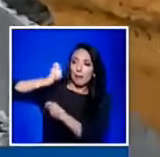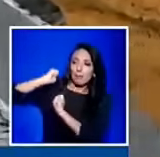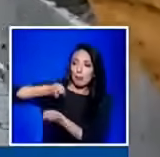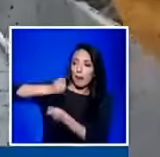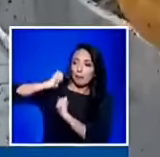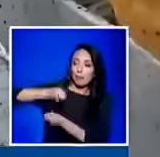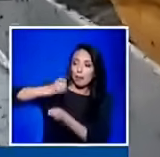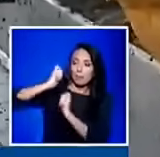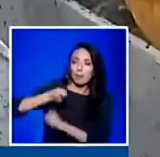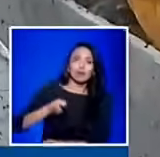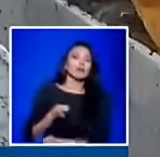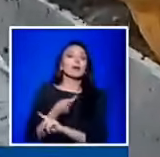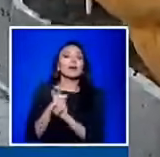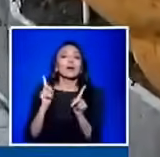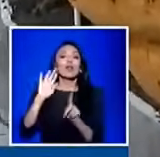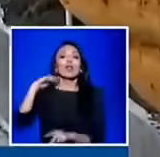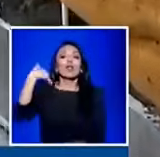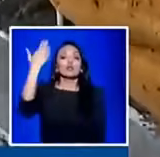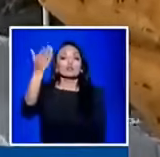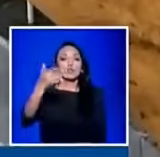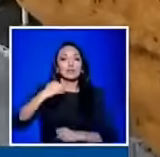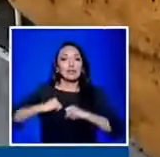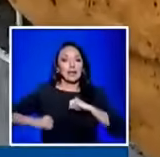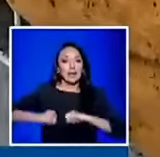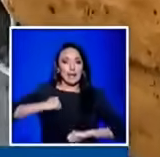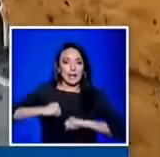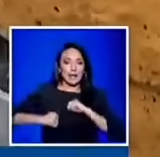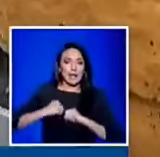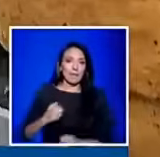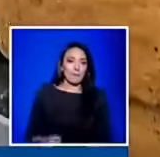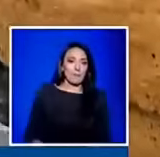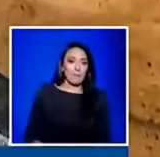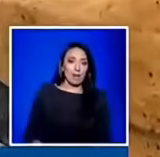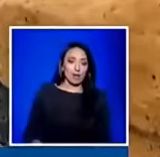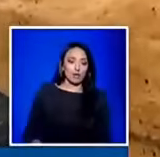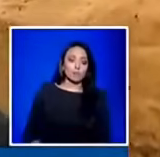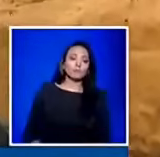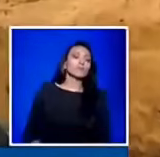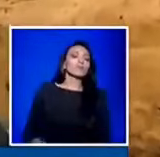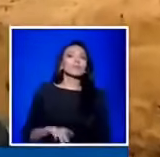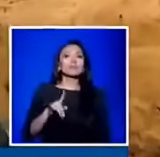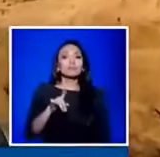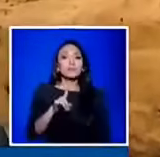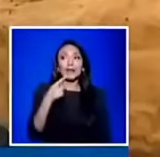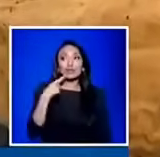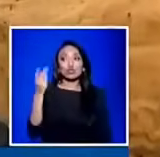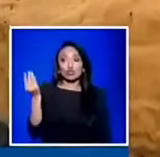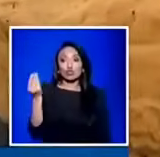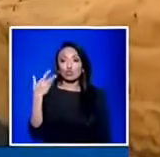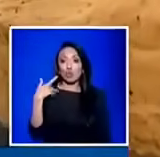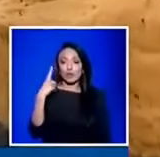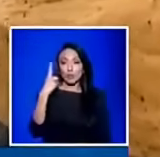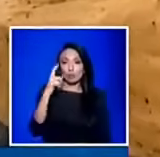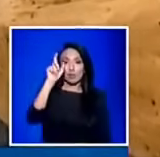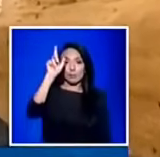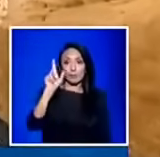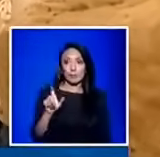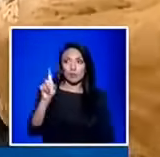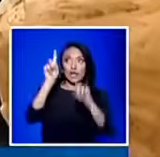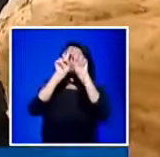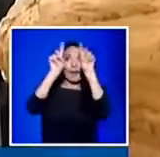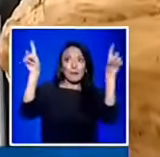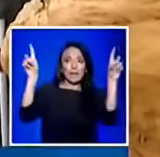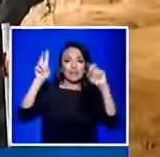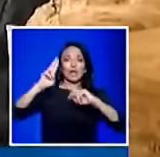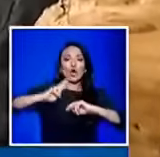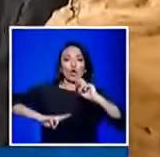manera mecánica, pero ya cuando la fauna esté lejos de este punto. Esa es la versión que ha dado la empresa que